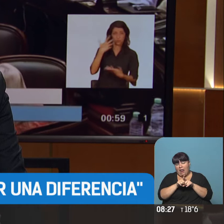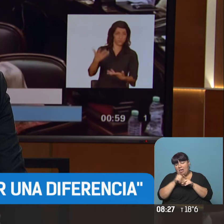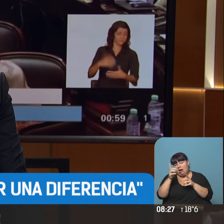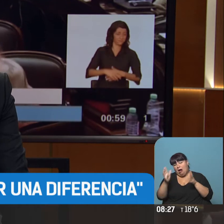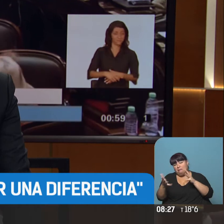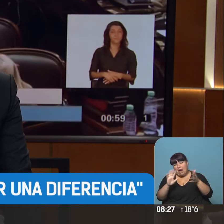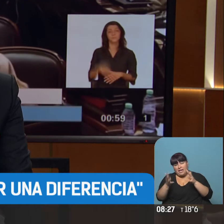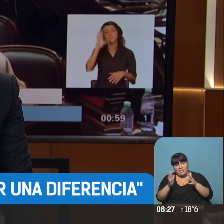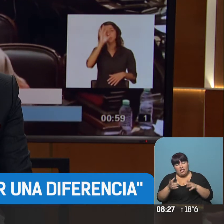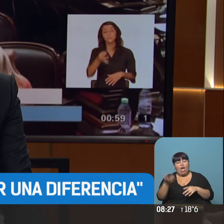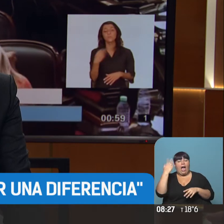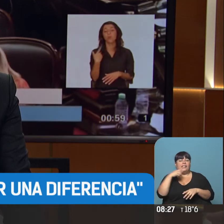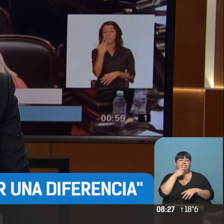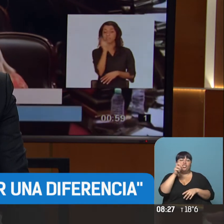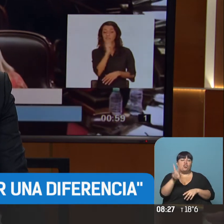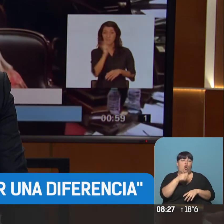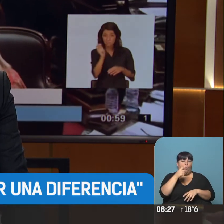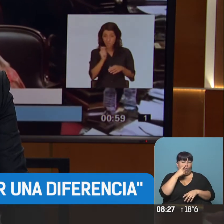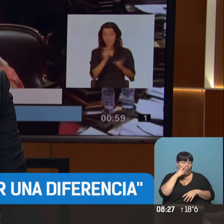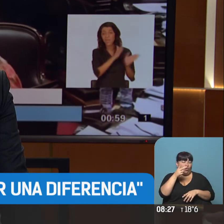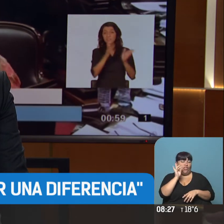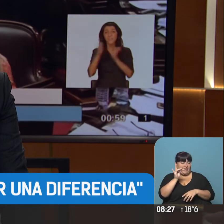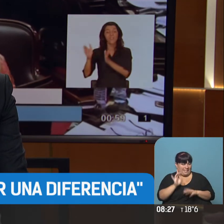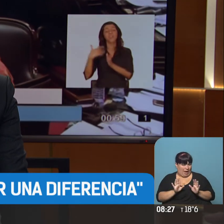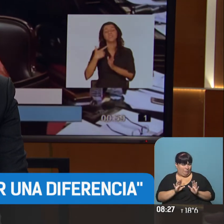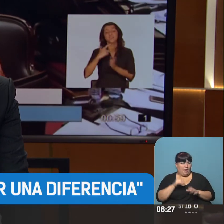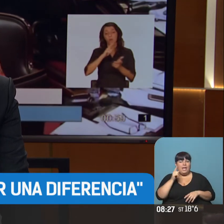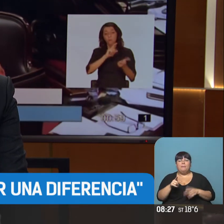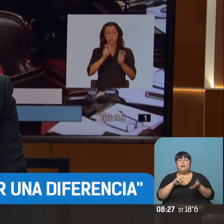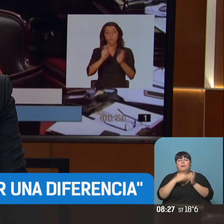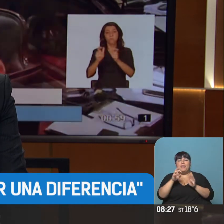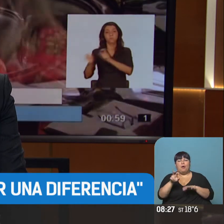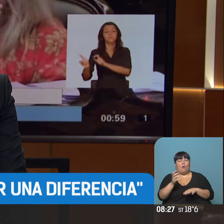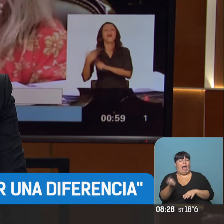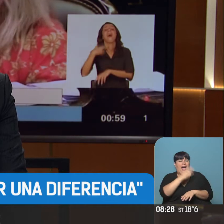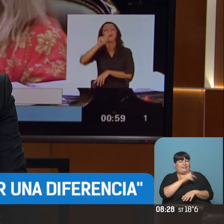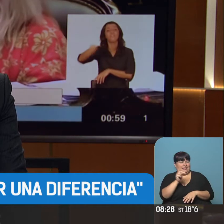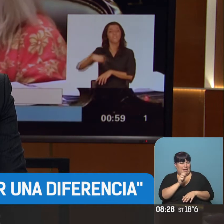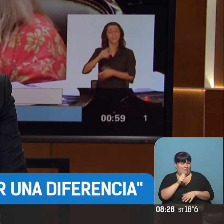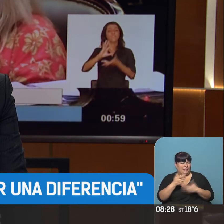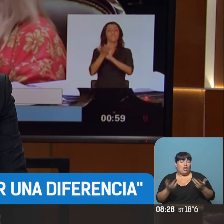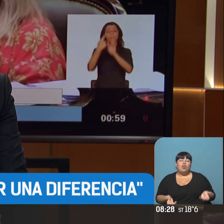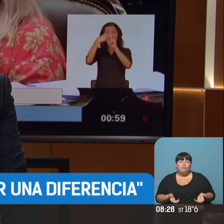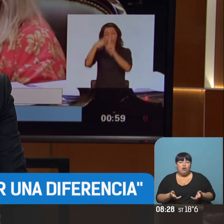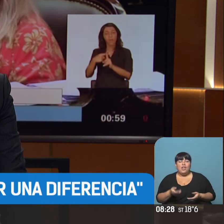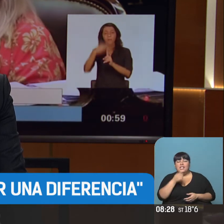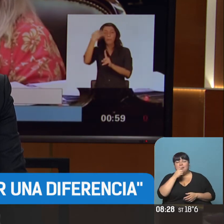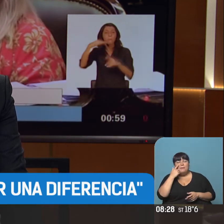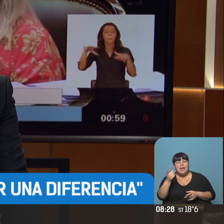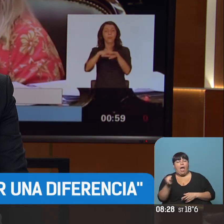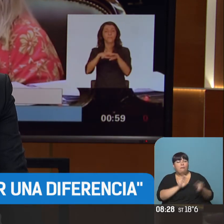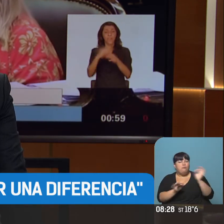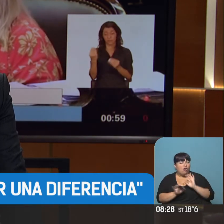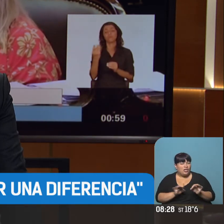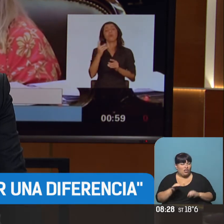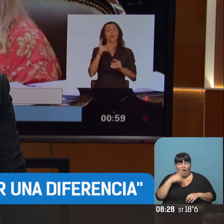muy similar, a lo que se hubiera cobrado en junio y diciembre. Pero el problema es que eso debía cobrarse 3 meses antes. Entonces, si miramos porcentajes